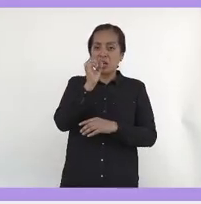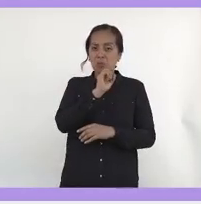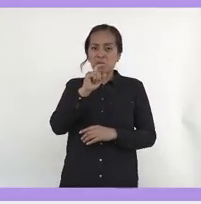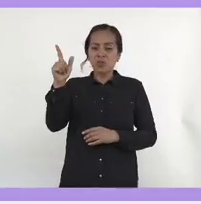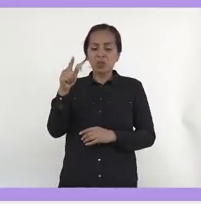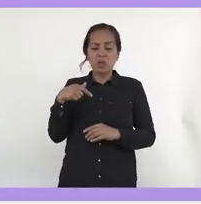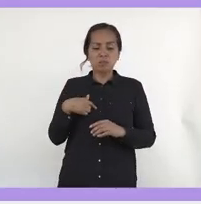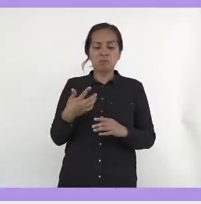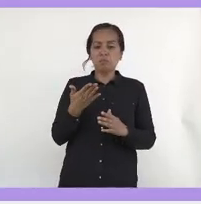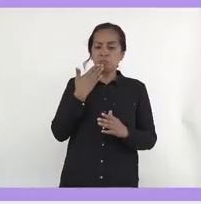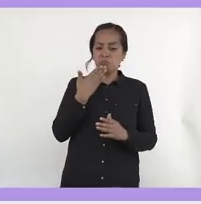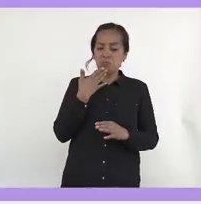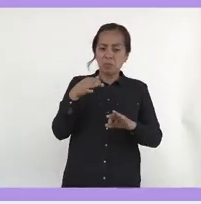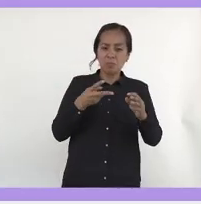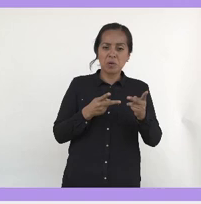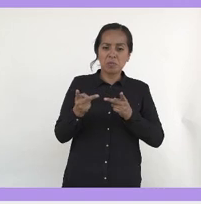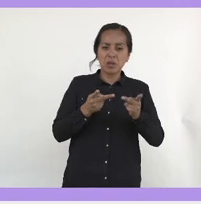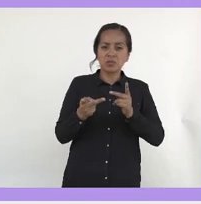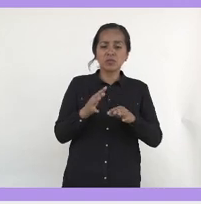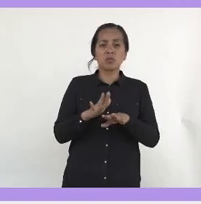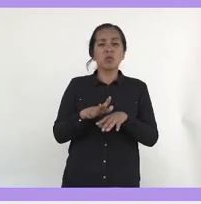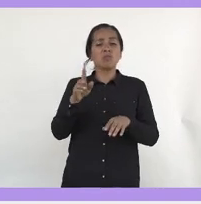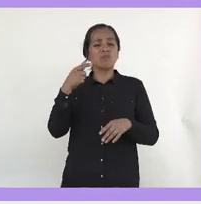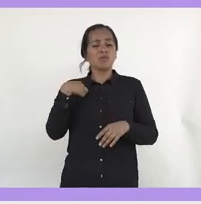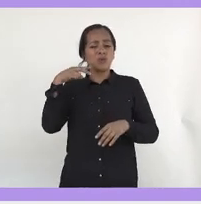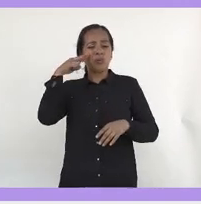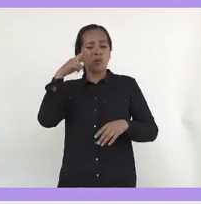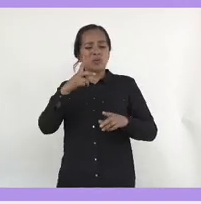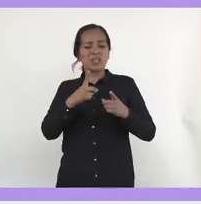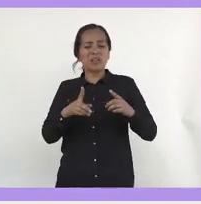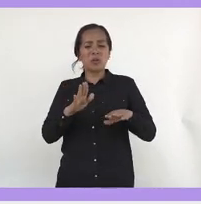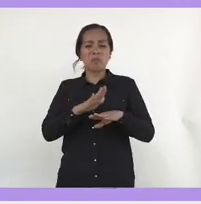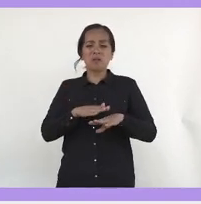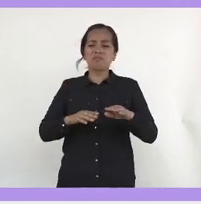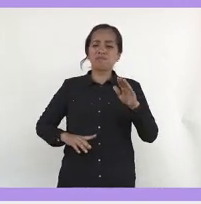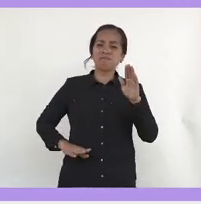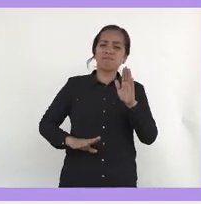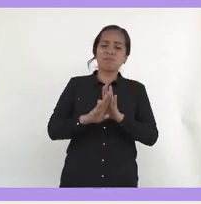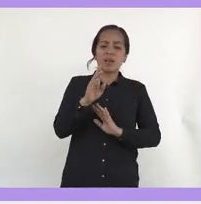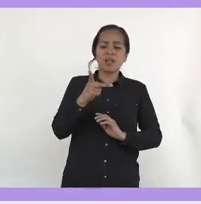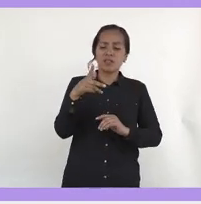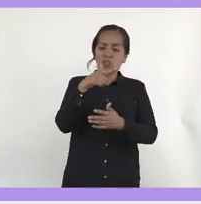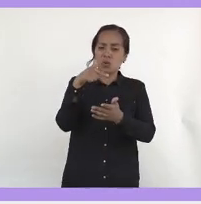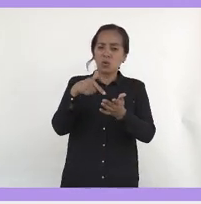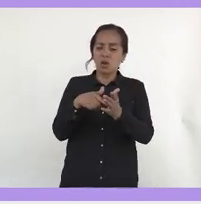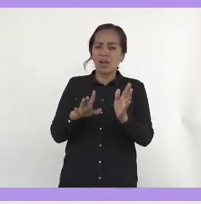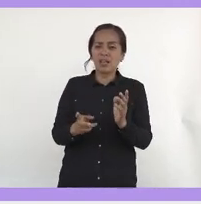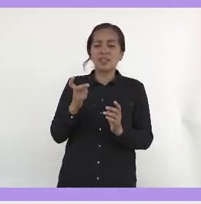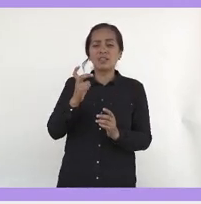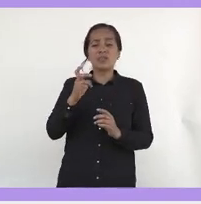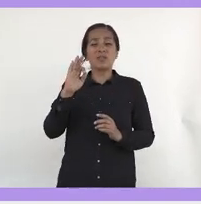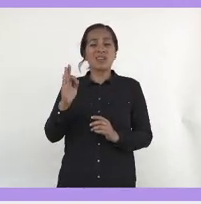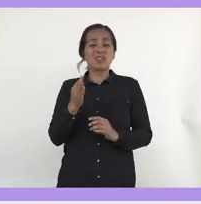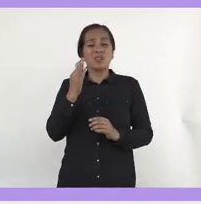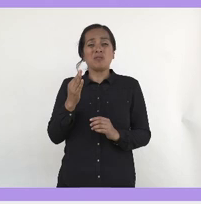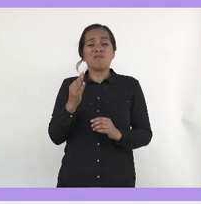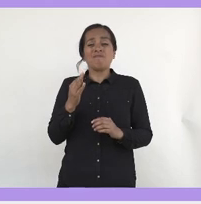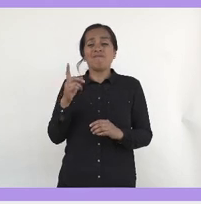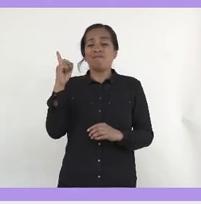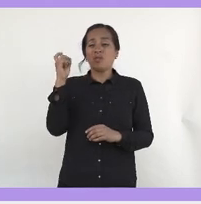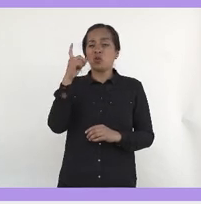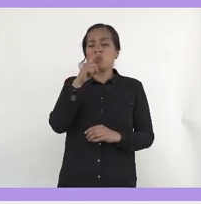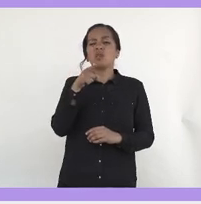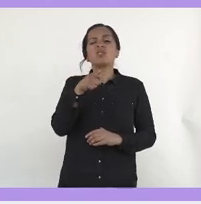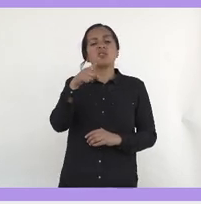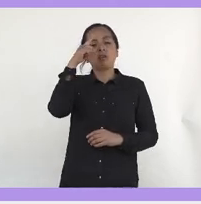y hoy vemos cada vez el desarrollo de las futbolistas mucho más potenciado en ese espacio y en ese salto en una confederación además muy complicada En dónde está México